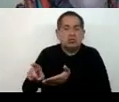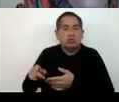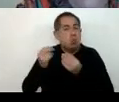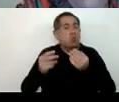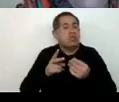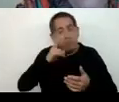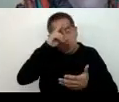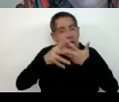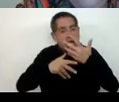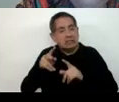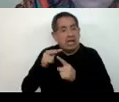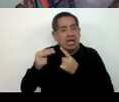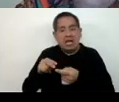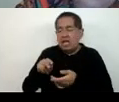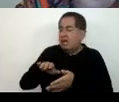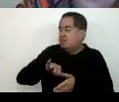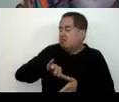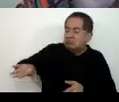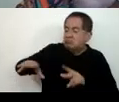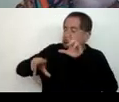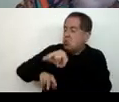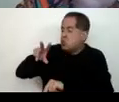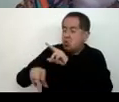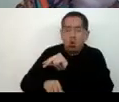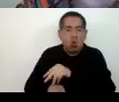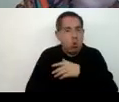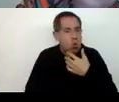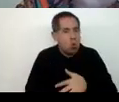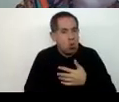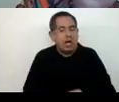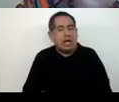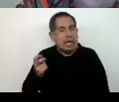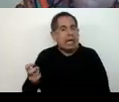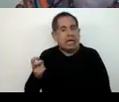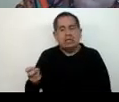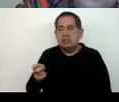género y generalmente a ellas es a las que